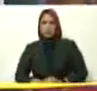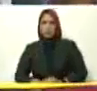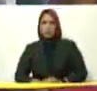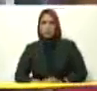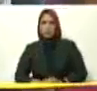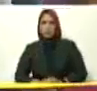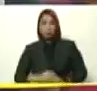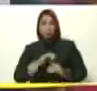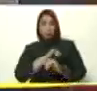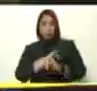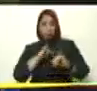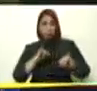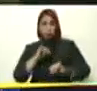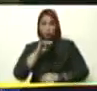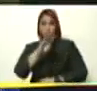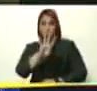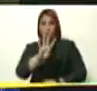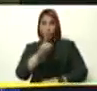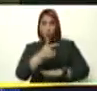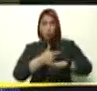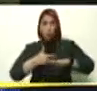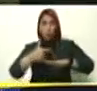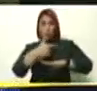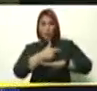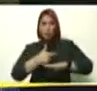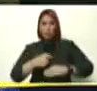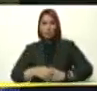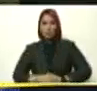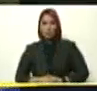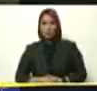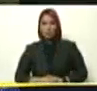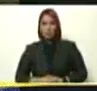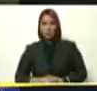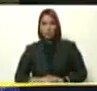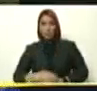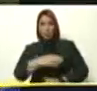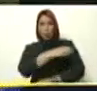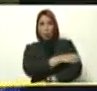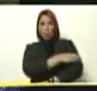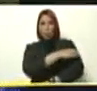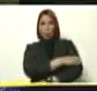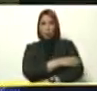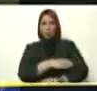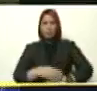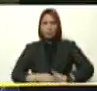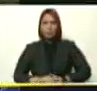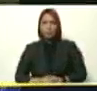Así terminaron los 4 gobernadores de la oposición.